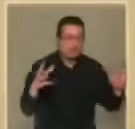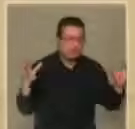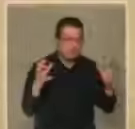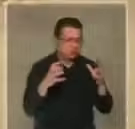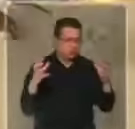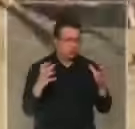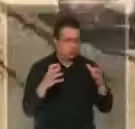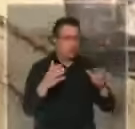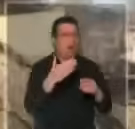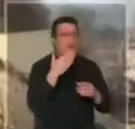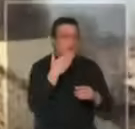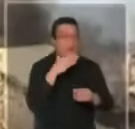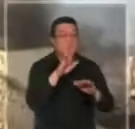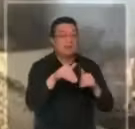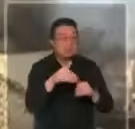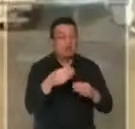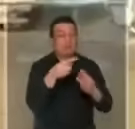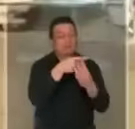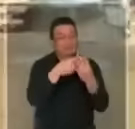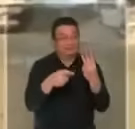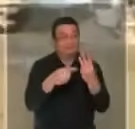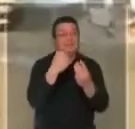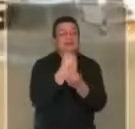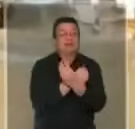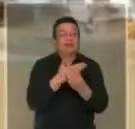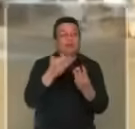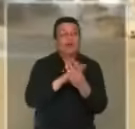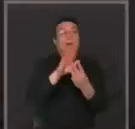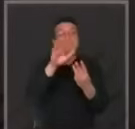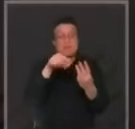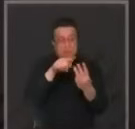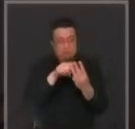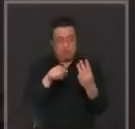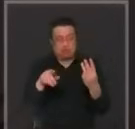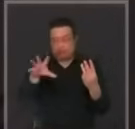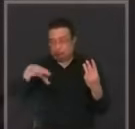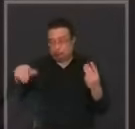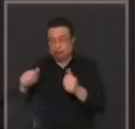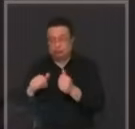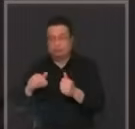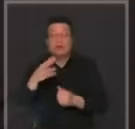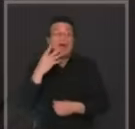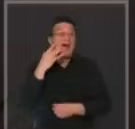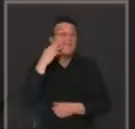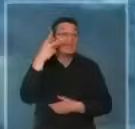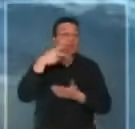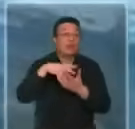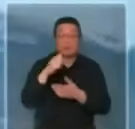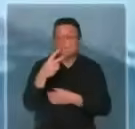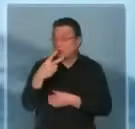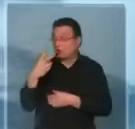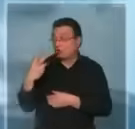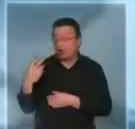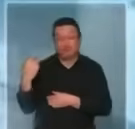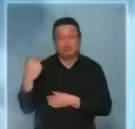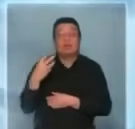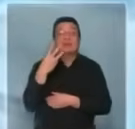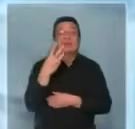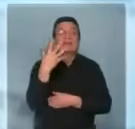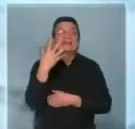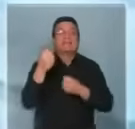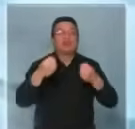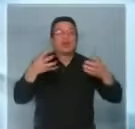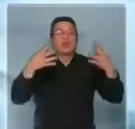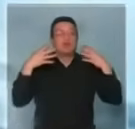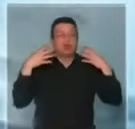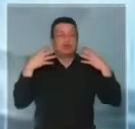la misma zona donde mataron a los tres carabineros. En este asalto de abril de 2022 quemaron 35 camiones, amenazaron de muerte